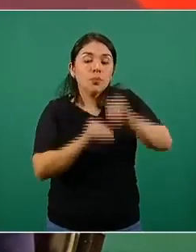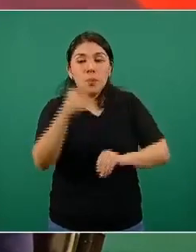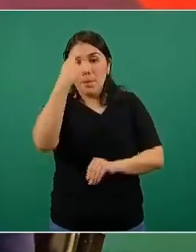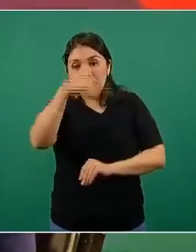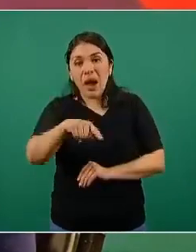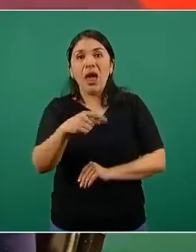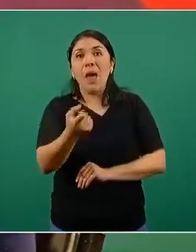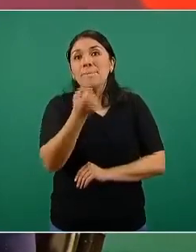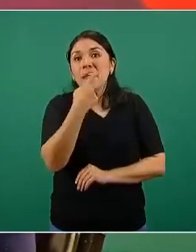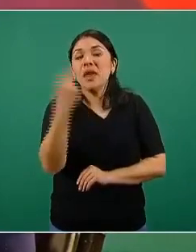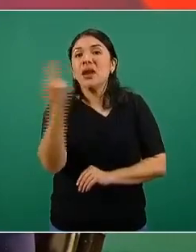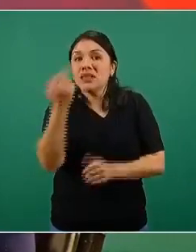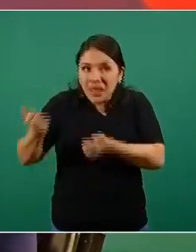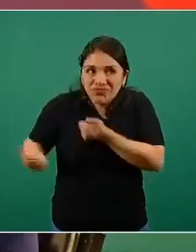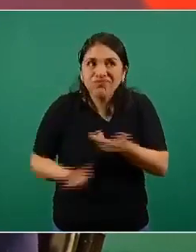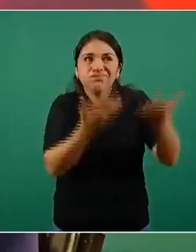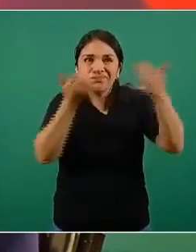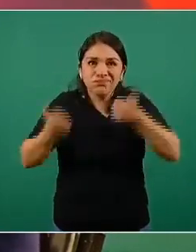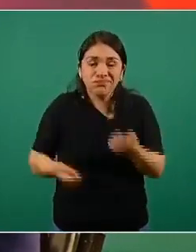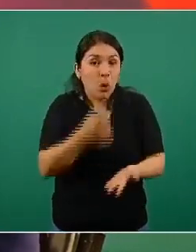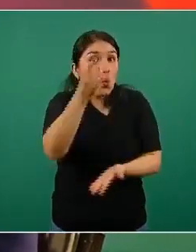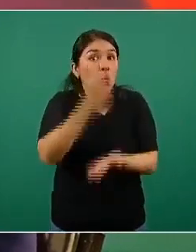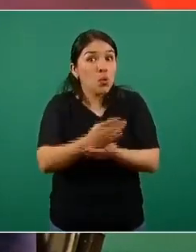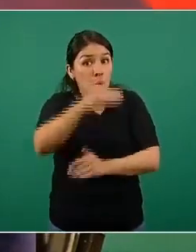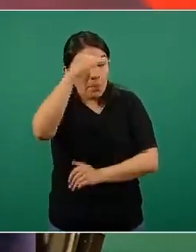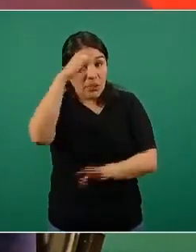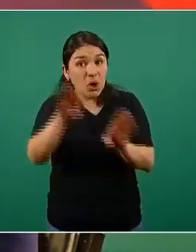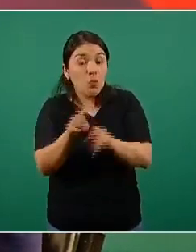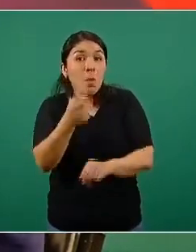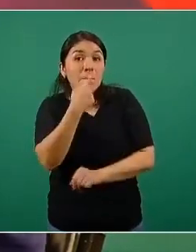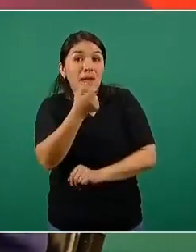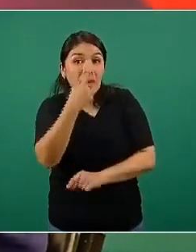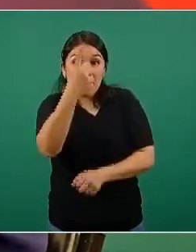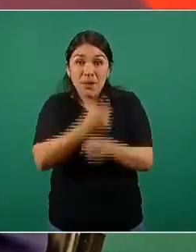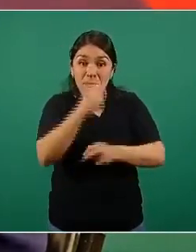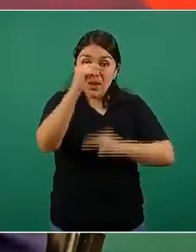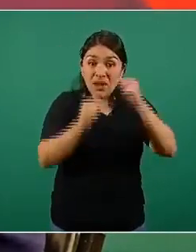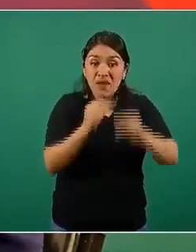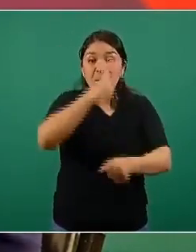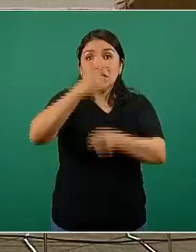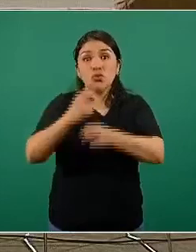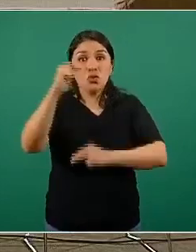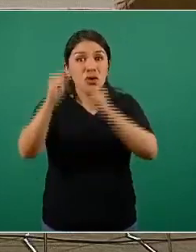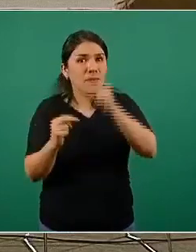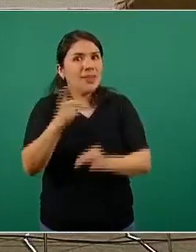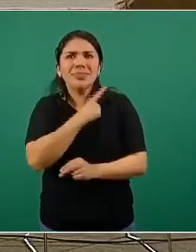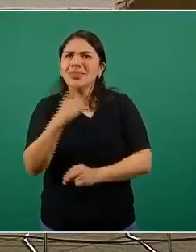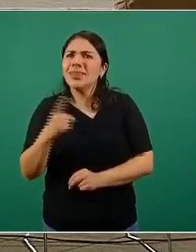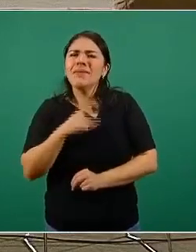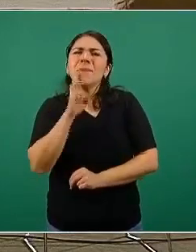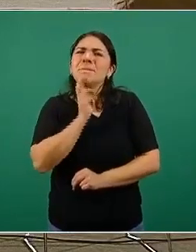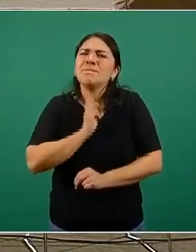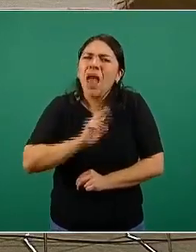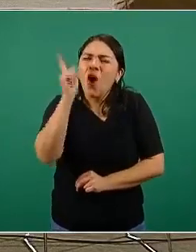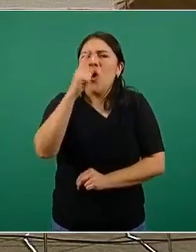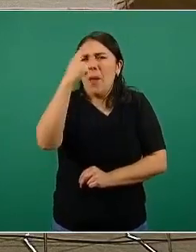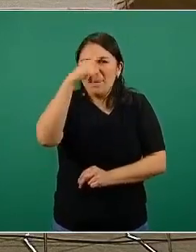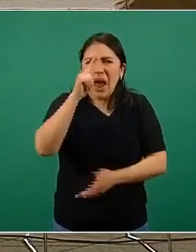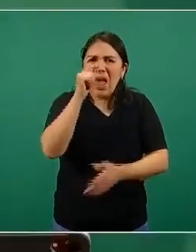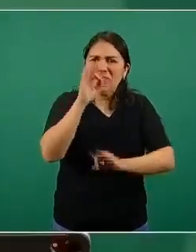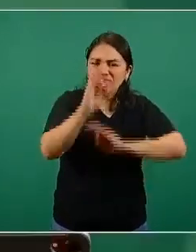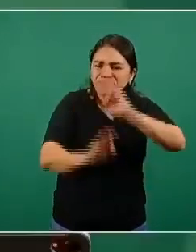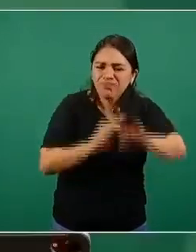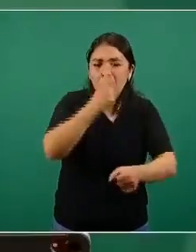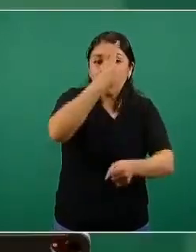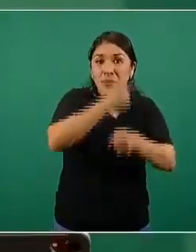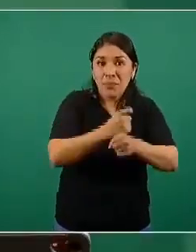que deben llegar al primer nivel. No solamente son los medicamentos del primer nivel y los del segundo nivel, tenemos que tener las mejores opciones terapéuticas en el